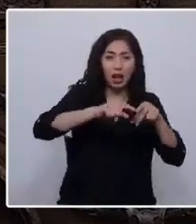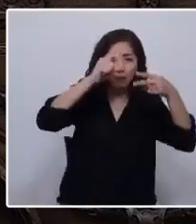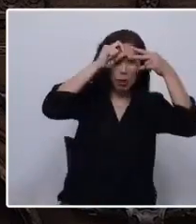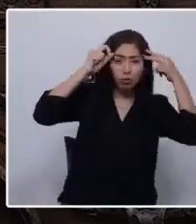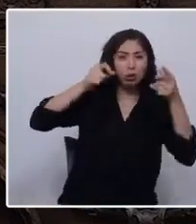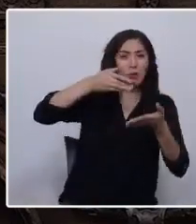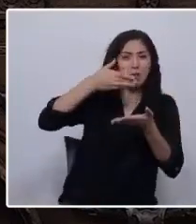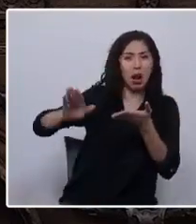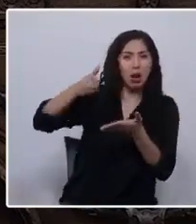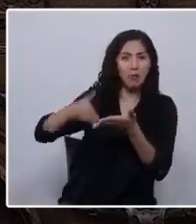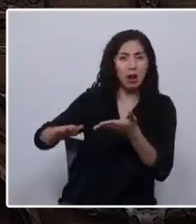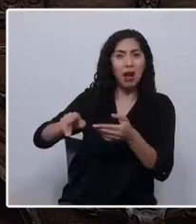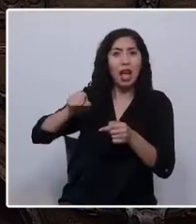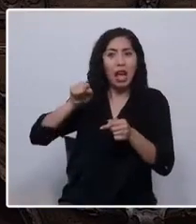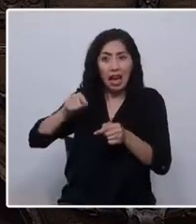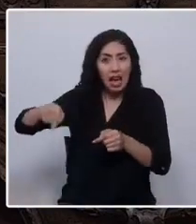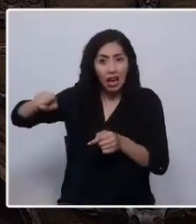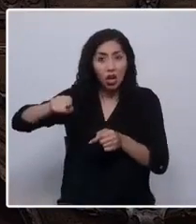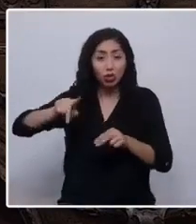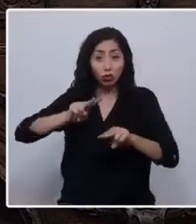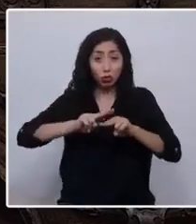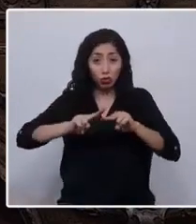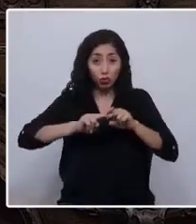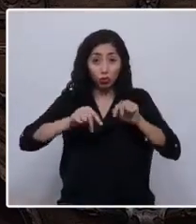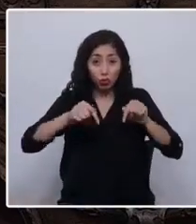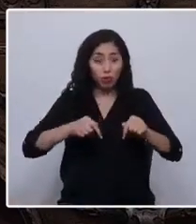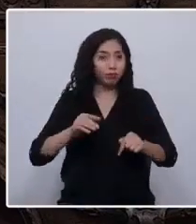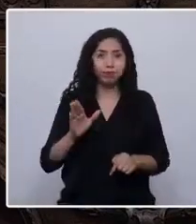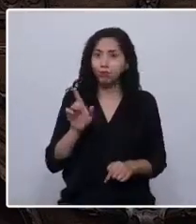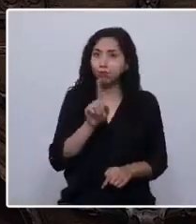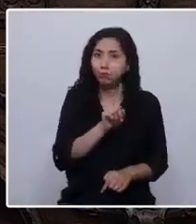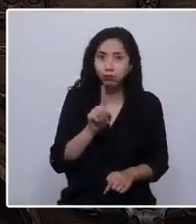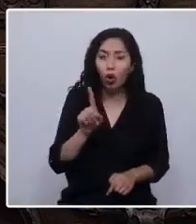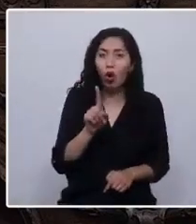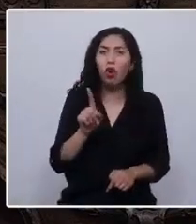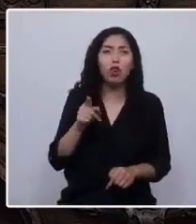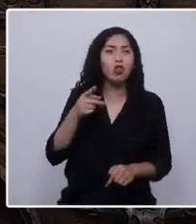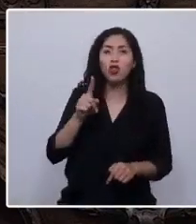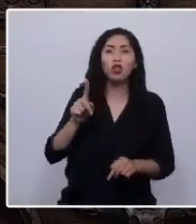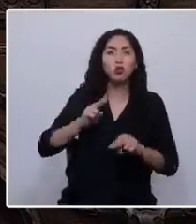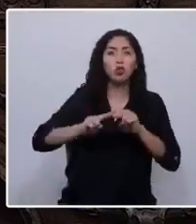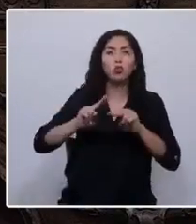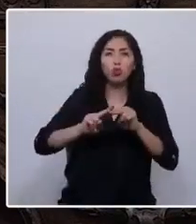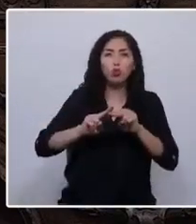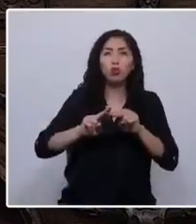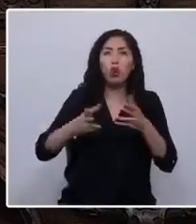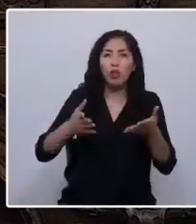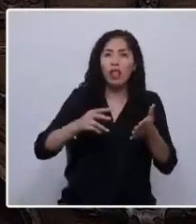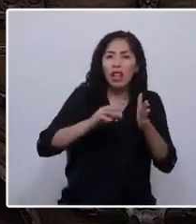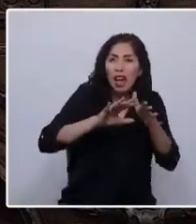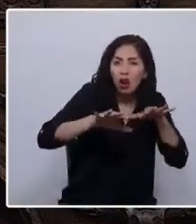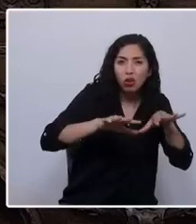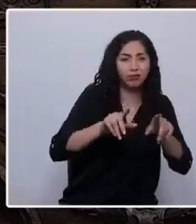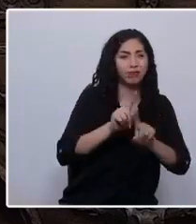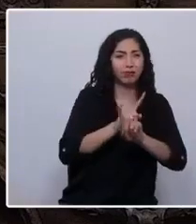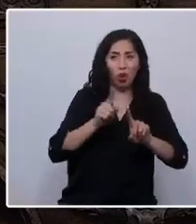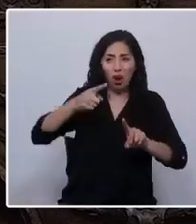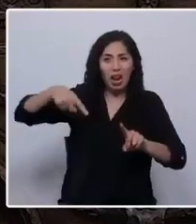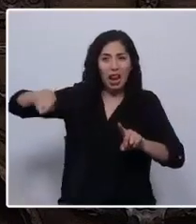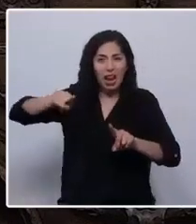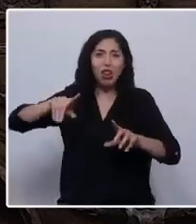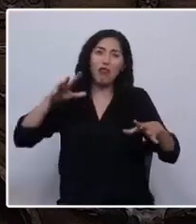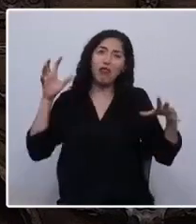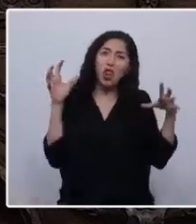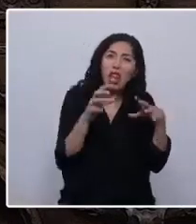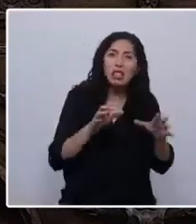no son la solución de arreglar las cosas. Está sembrando violencia,